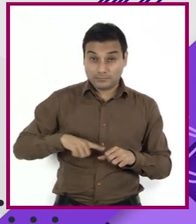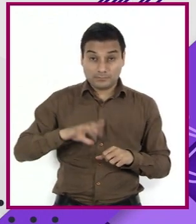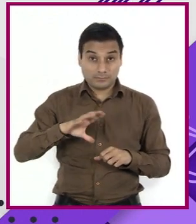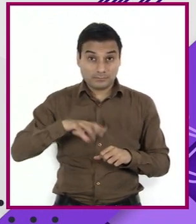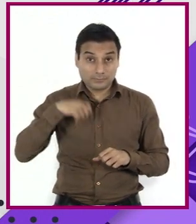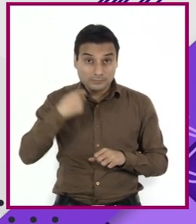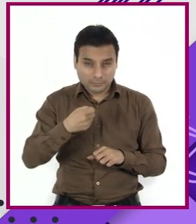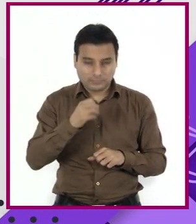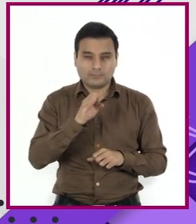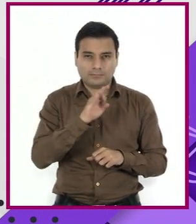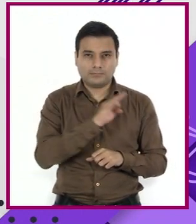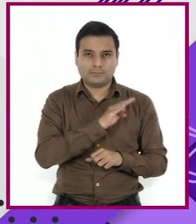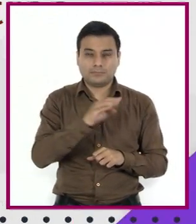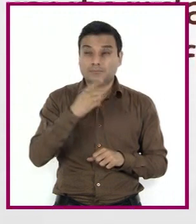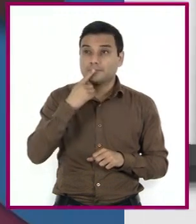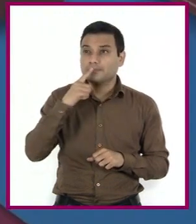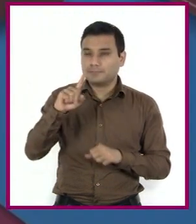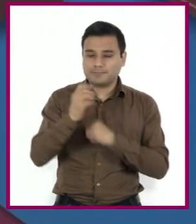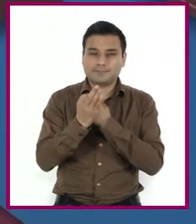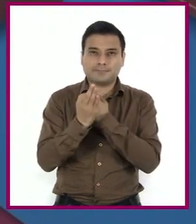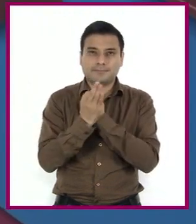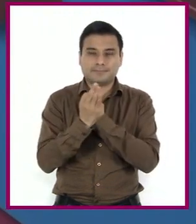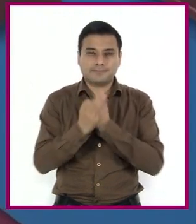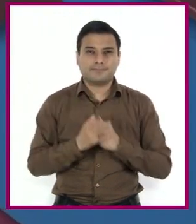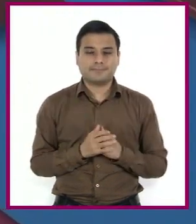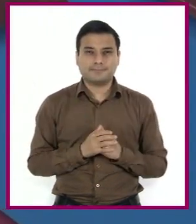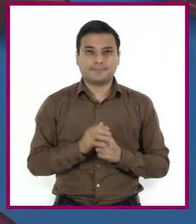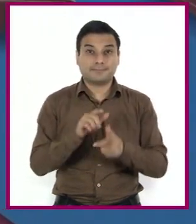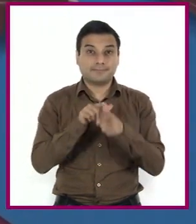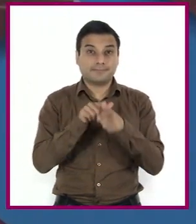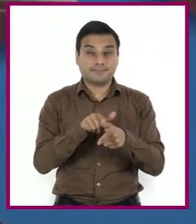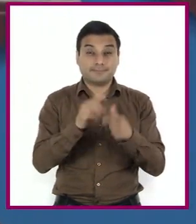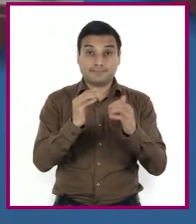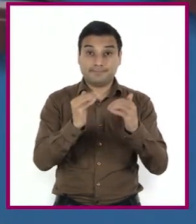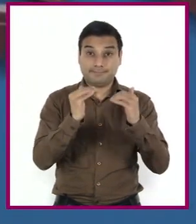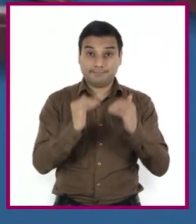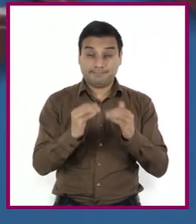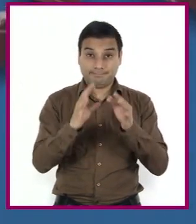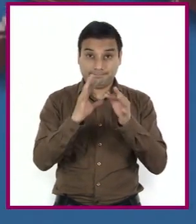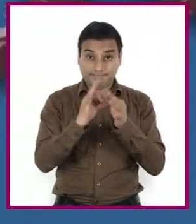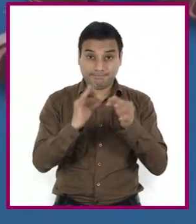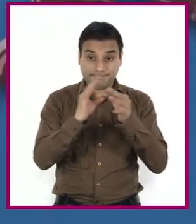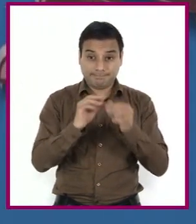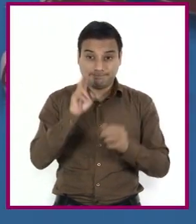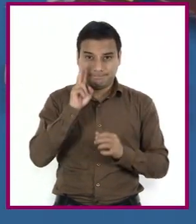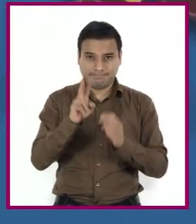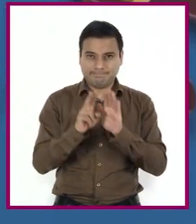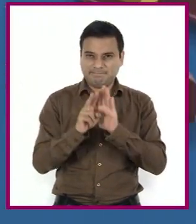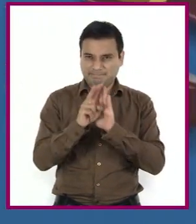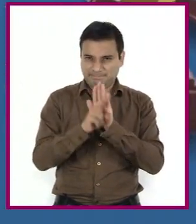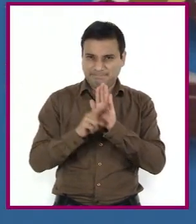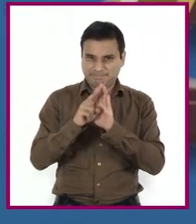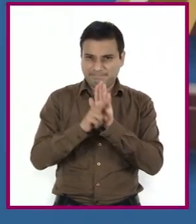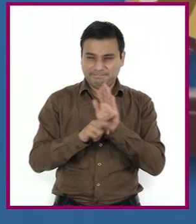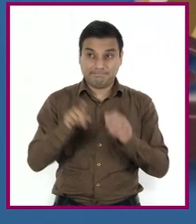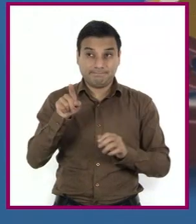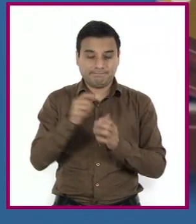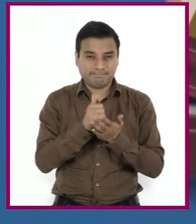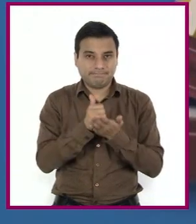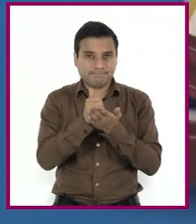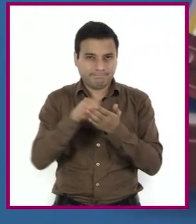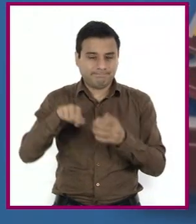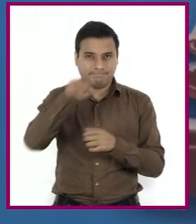autoridades, entre otras funciones. Para seguir con la explicación, les invitamos a ver y escuchar el siguiente video que nos ayudará